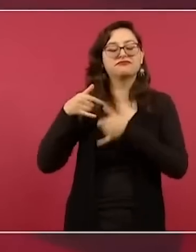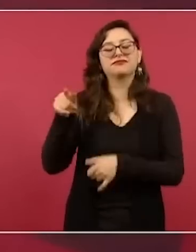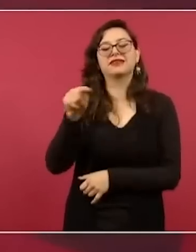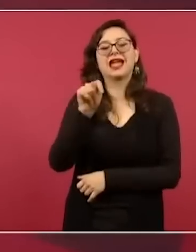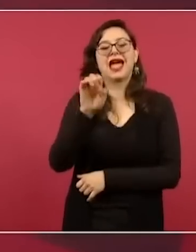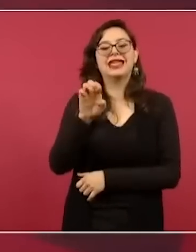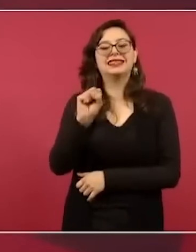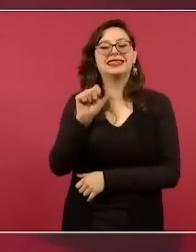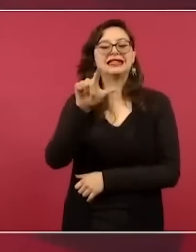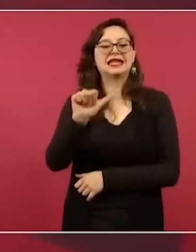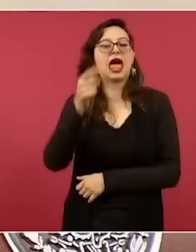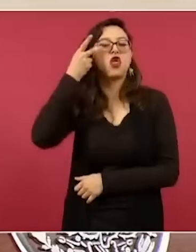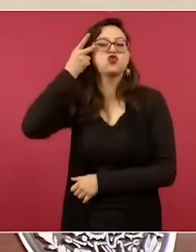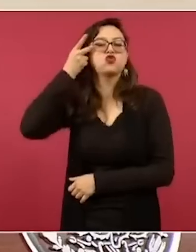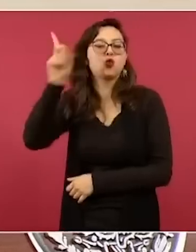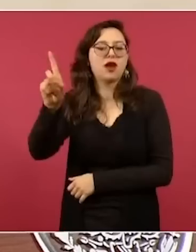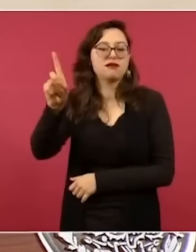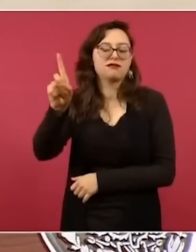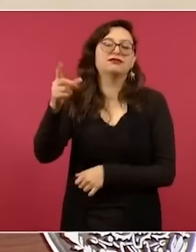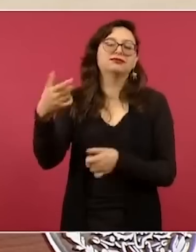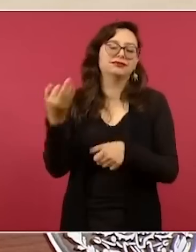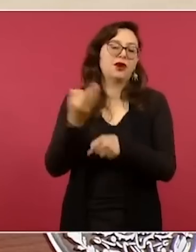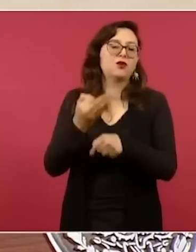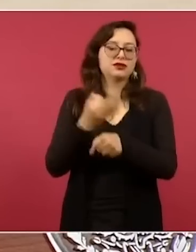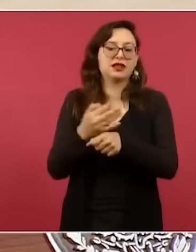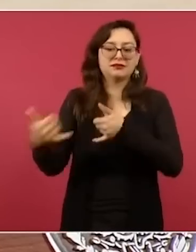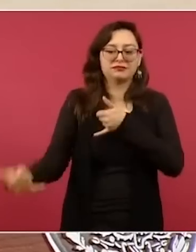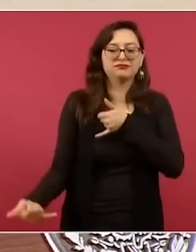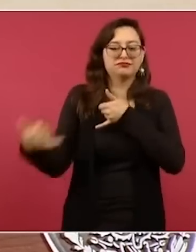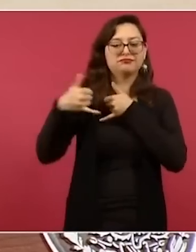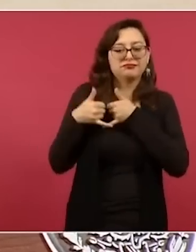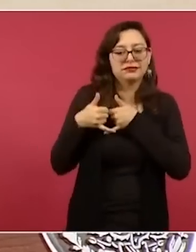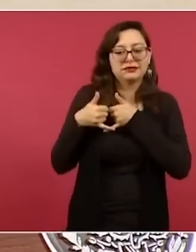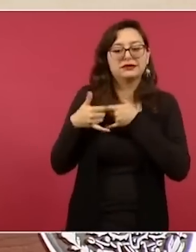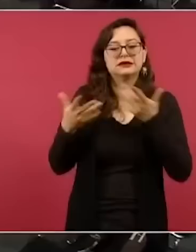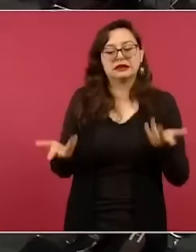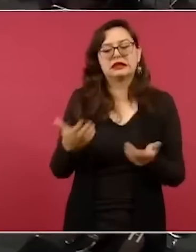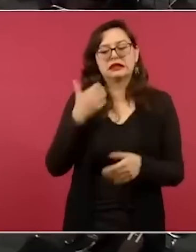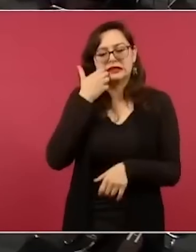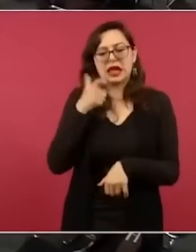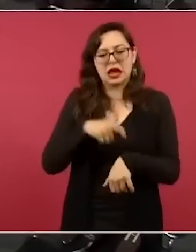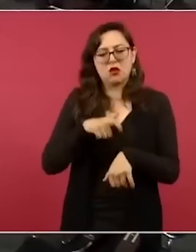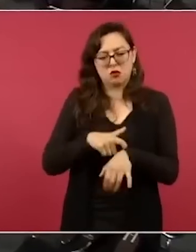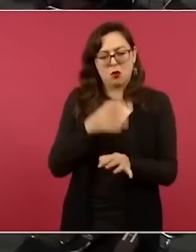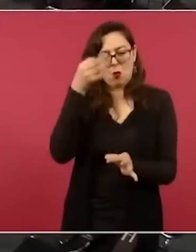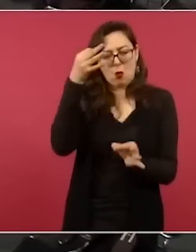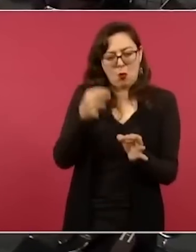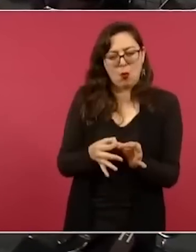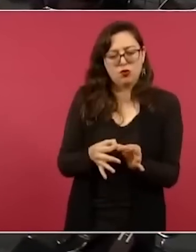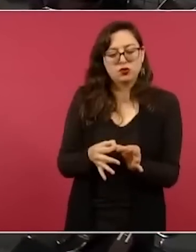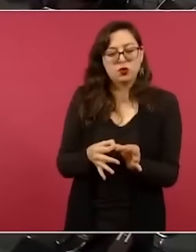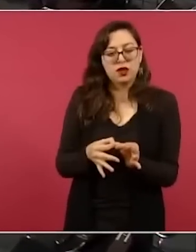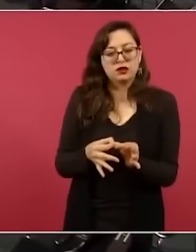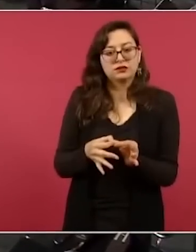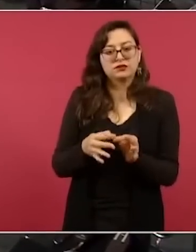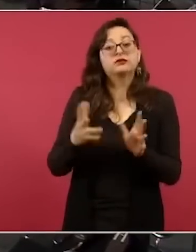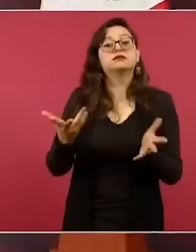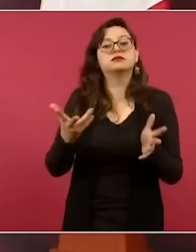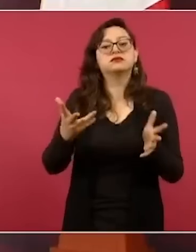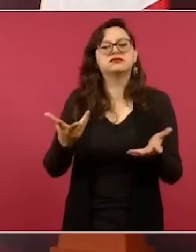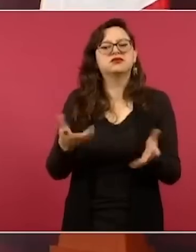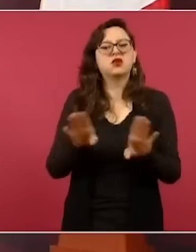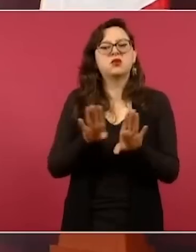Tesla. Ah, sí, y no quiero, quiero estar puntual. Es en, ¿cómo se llama esto?